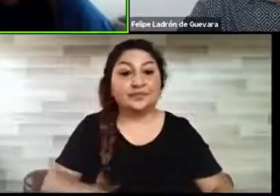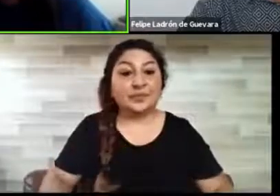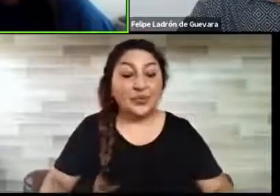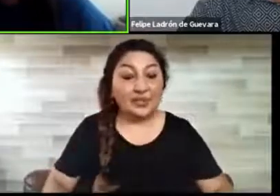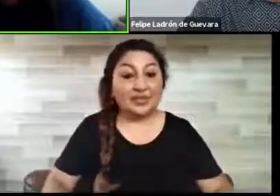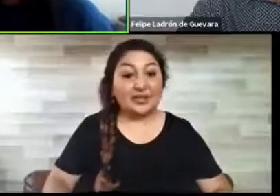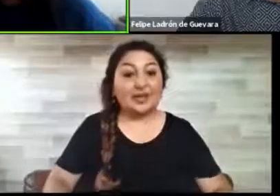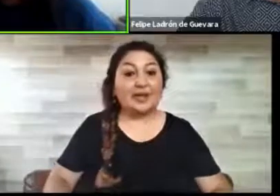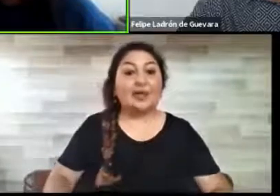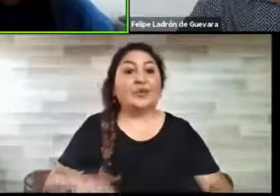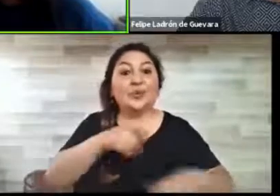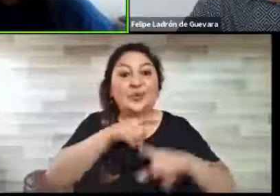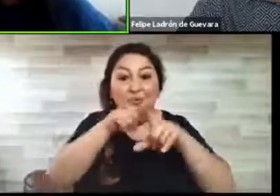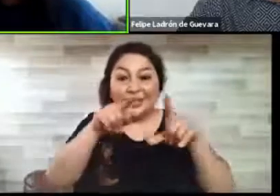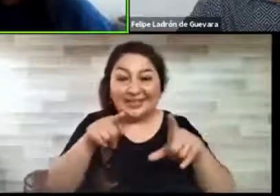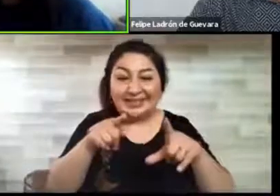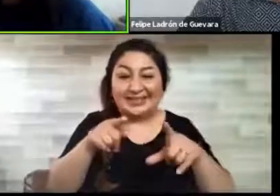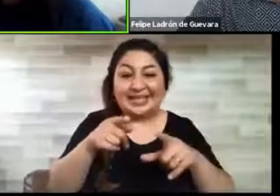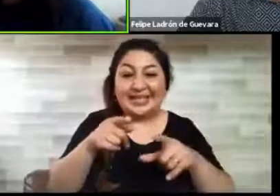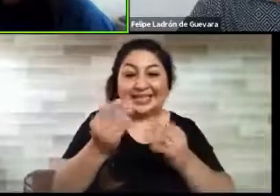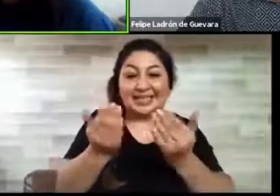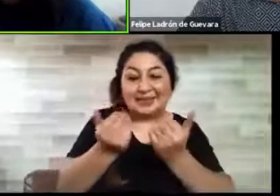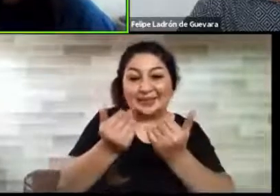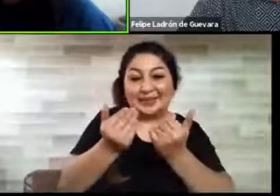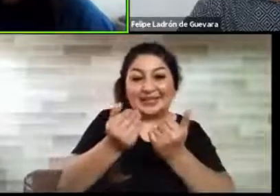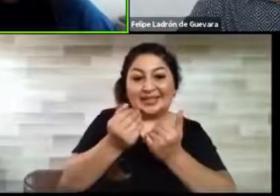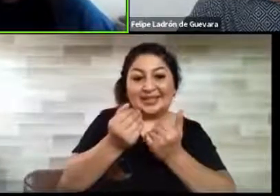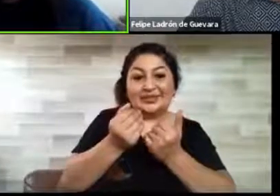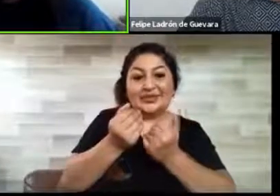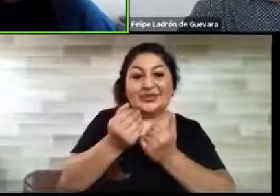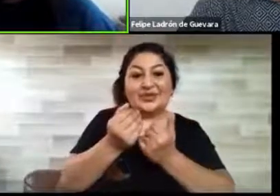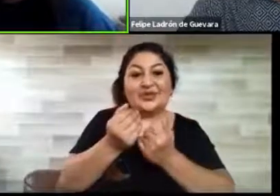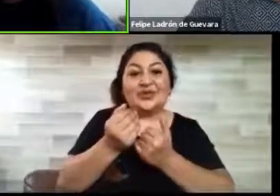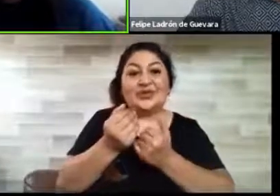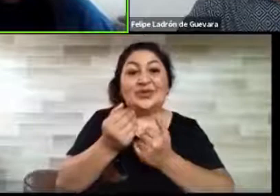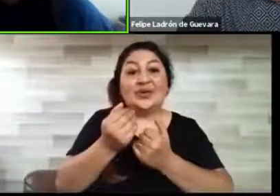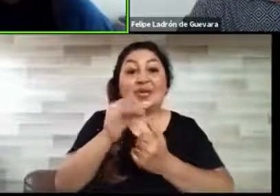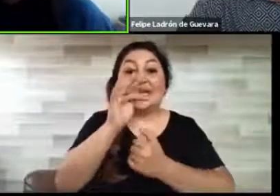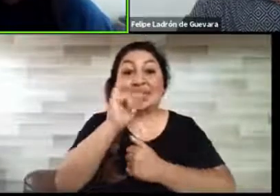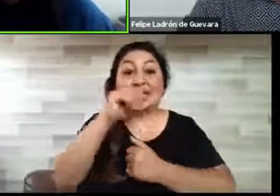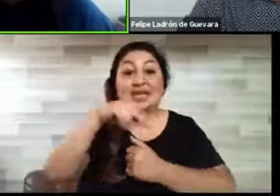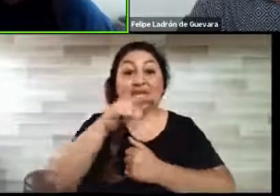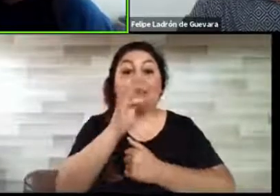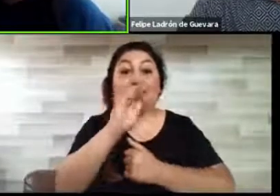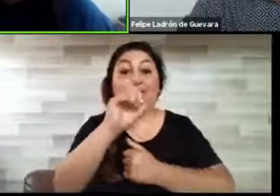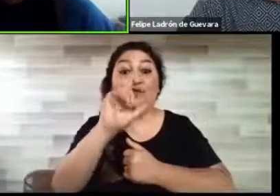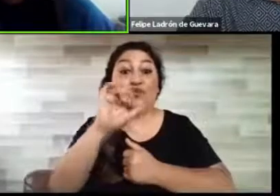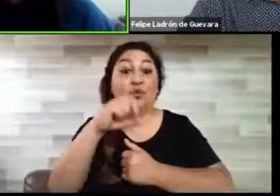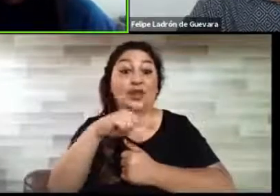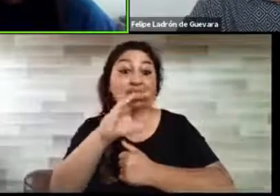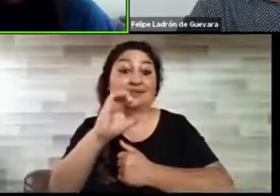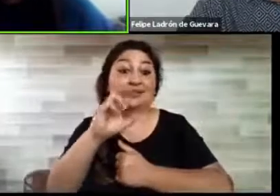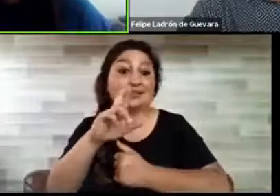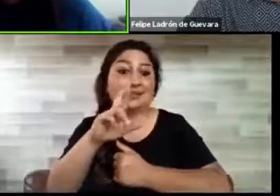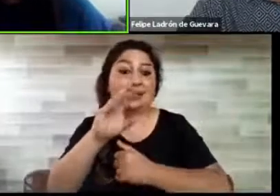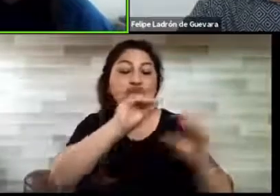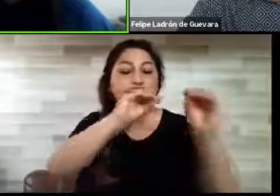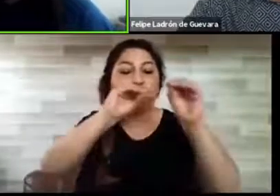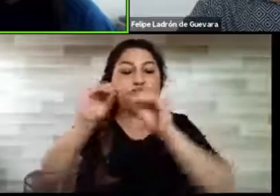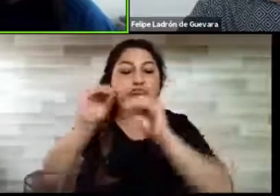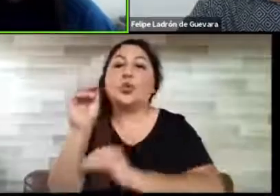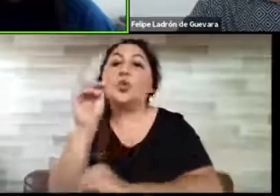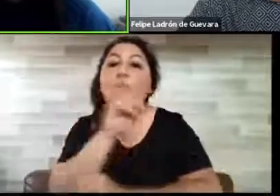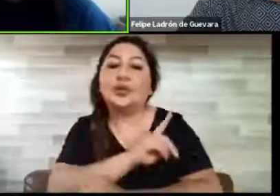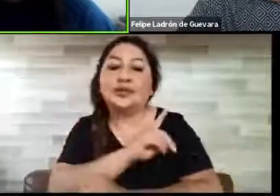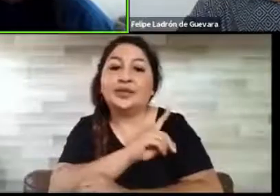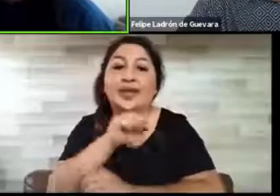de Ser un Influencer Inclusivo. Se va a transmitir de las últimas. Así que a continuación vamos a dejar unos 5 minutitos de descanso y